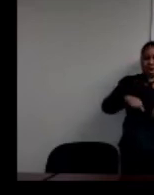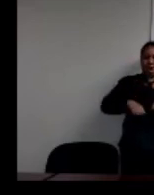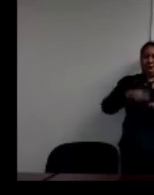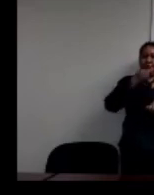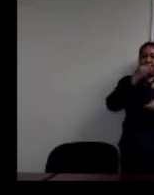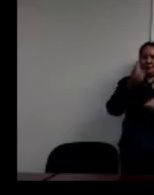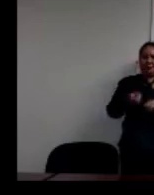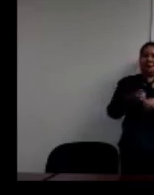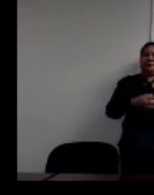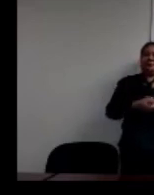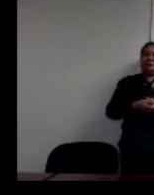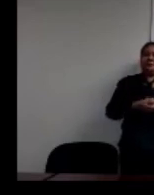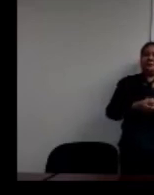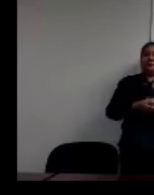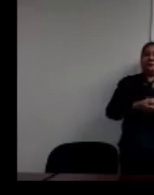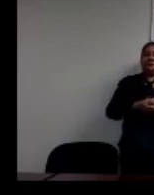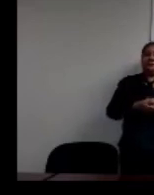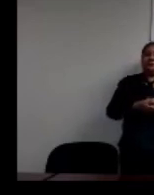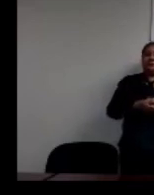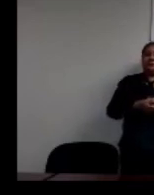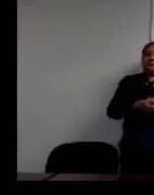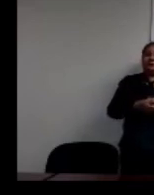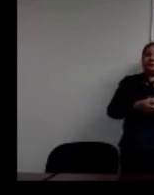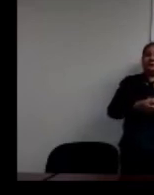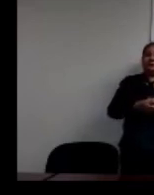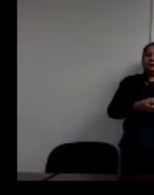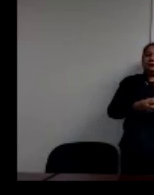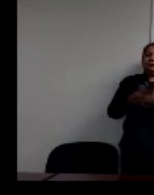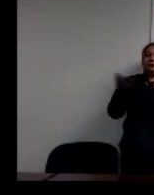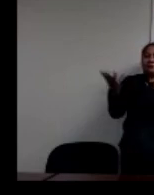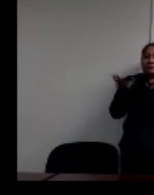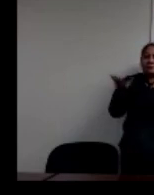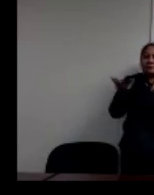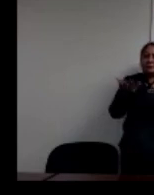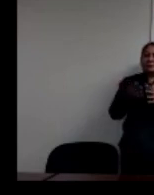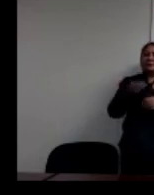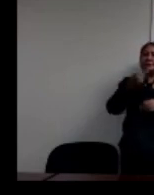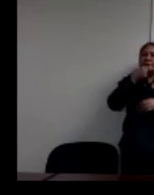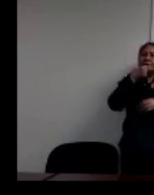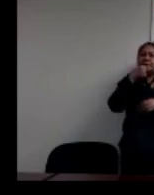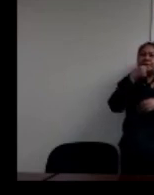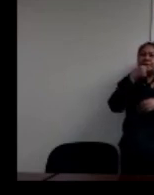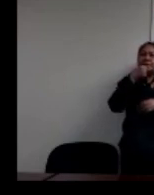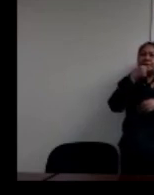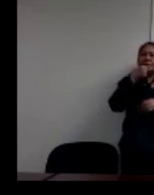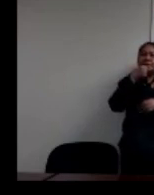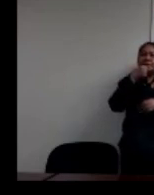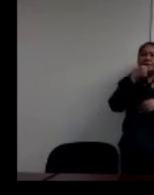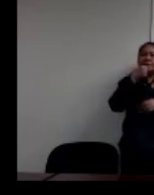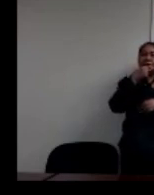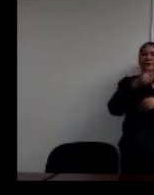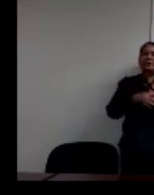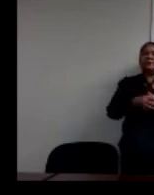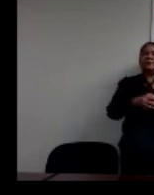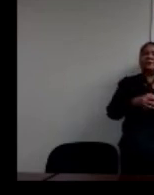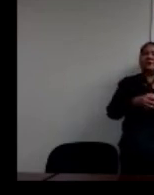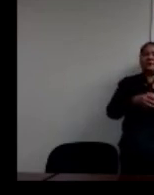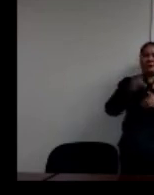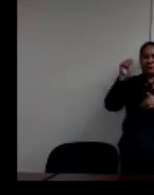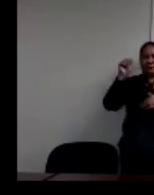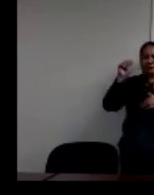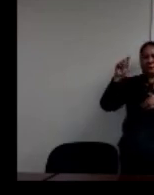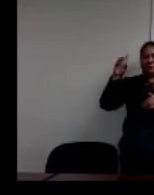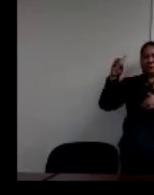establecen. O algo también muy relevante es que los niños que tienen el diagnóstico con trastorno